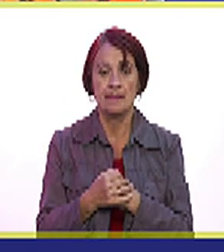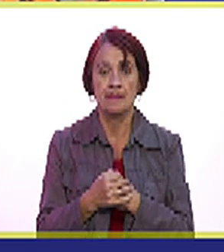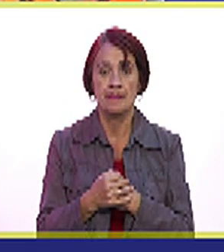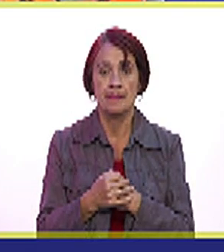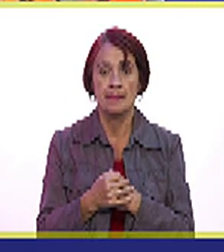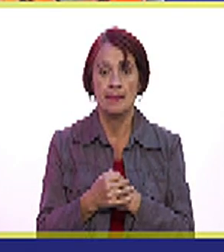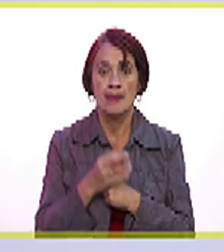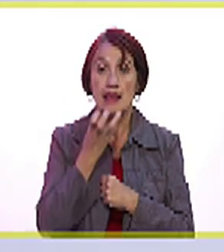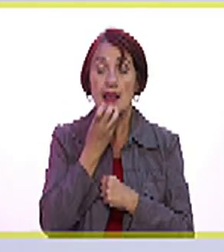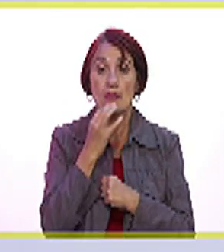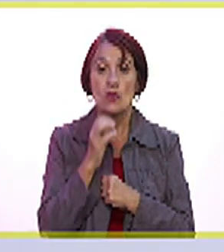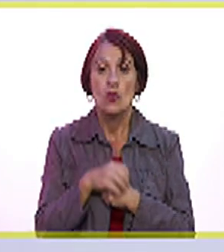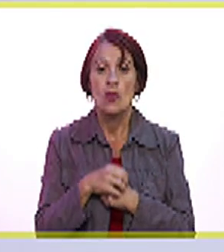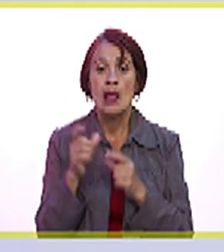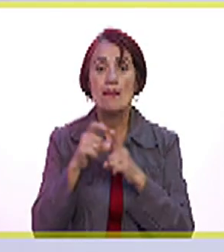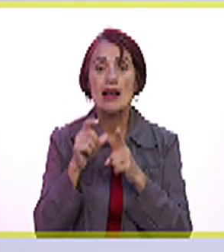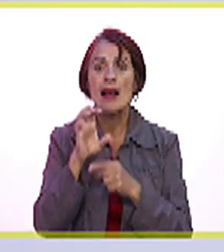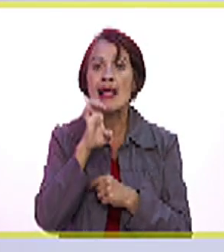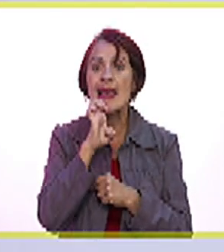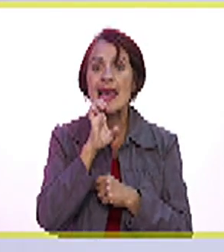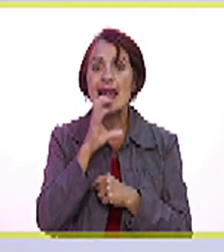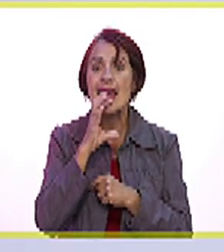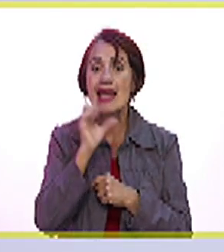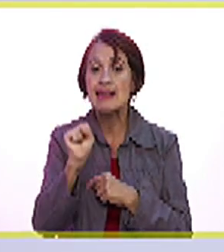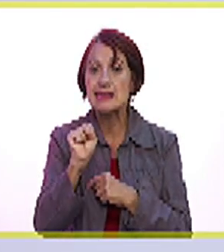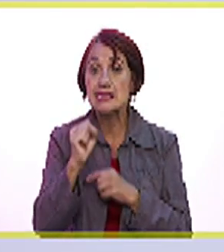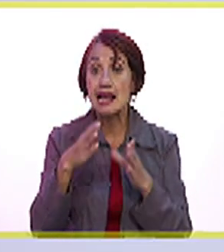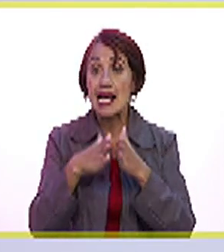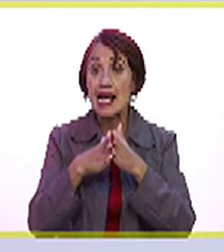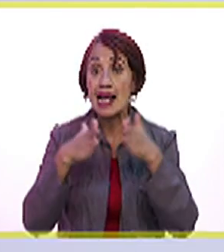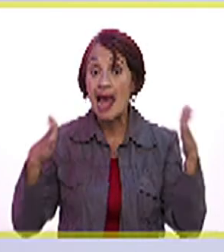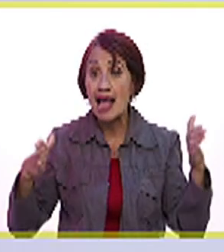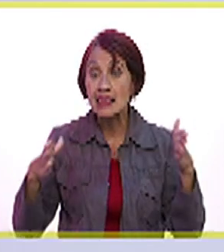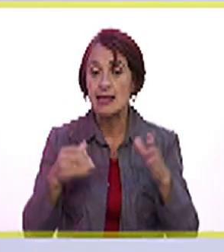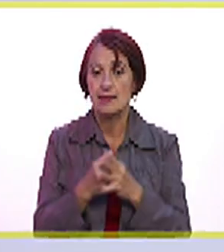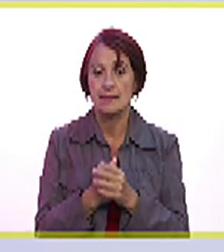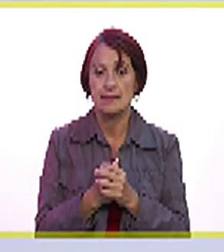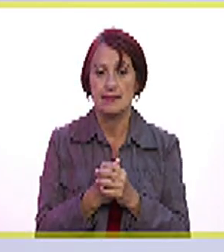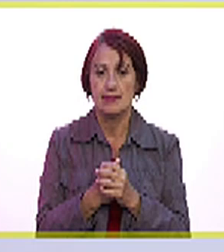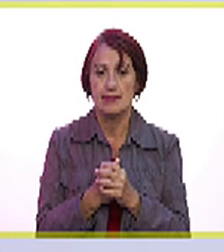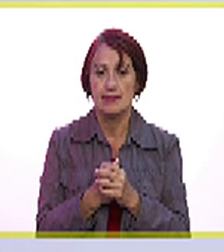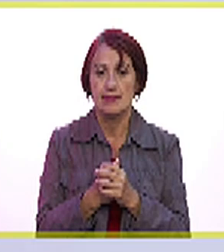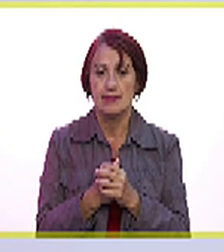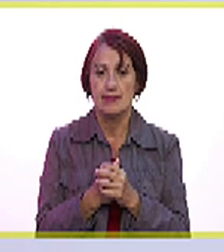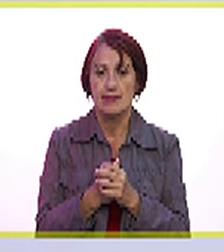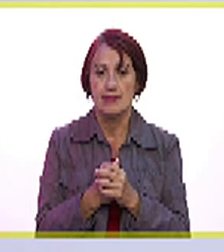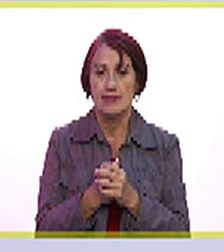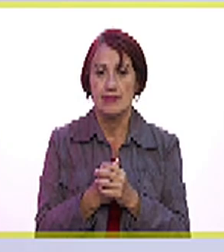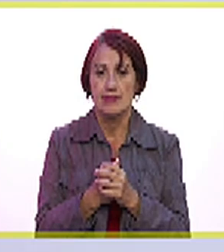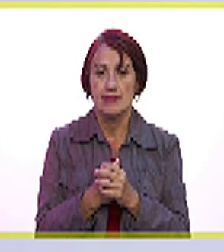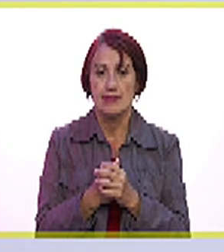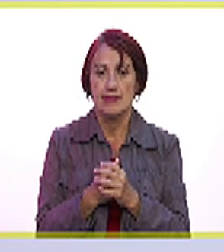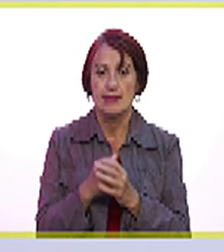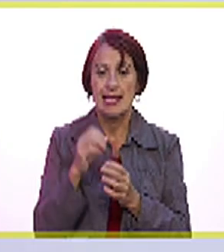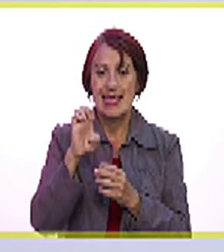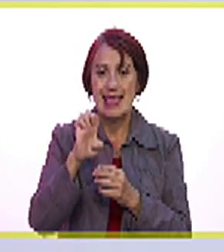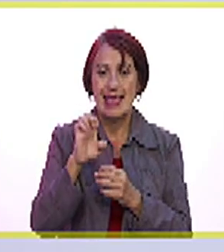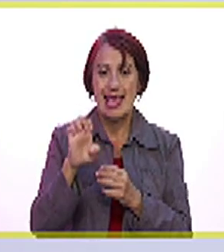es grande, ¿verdad? Es grande, digo it's big, no it, sino it's